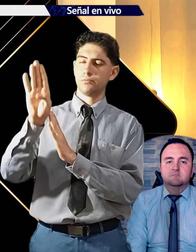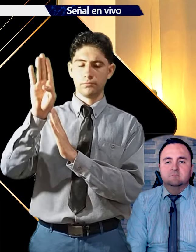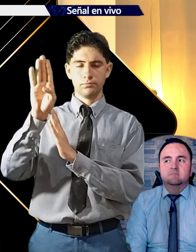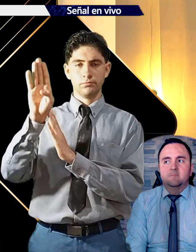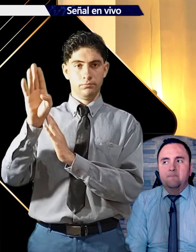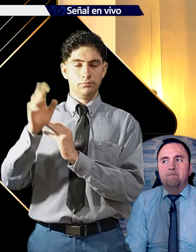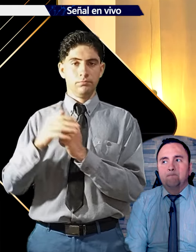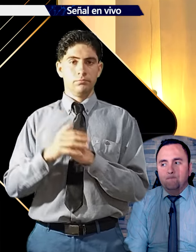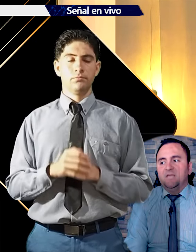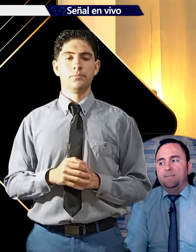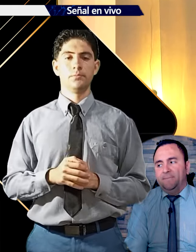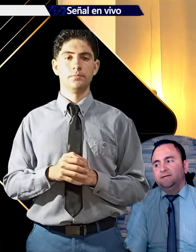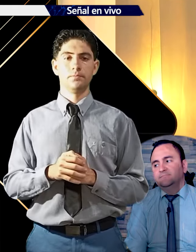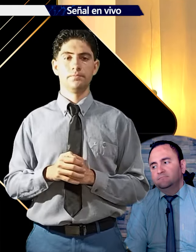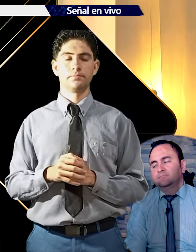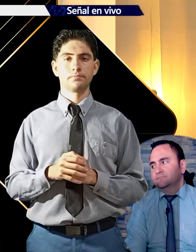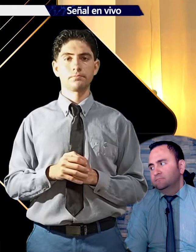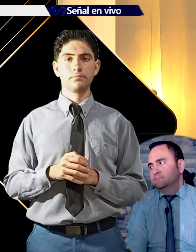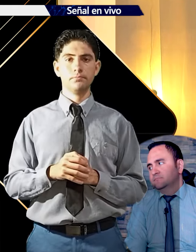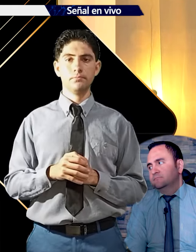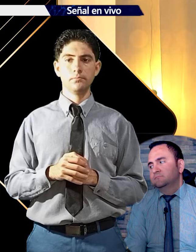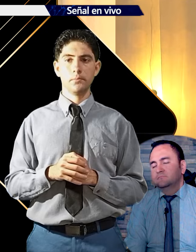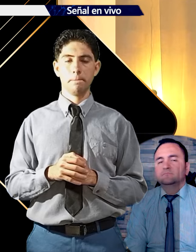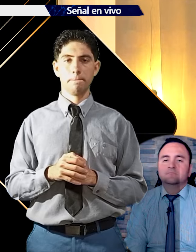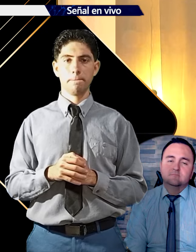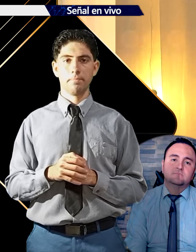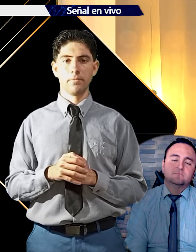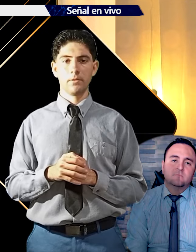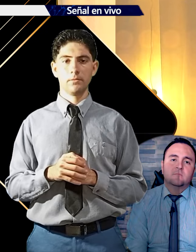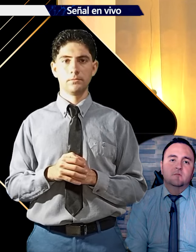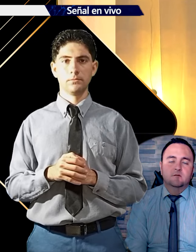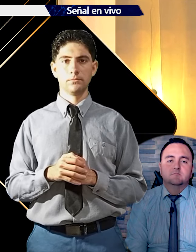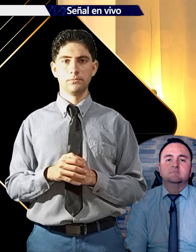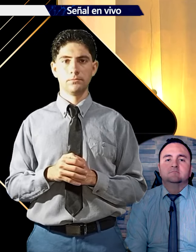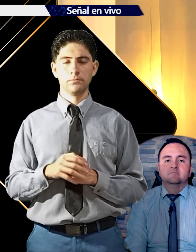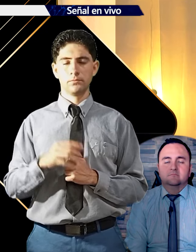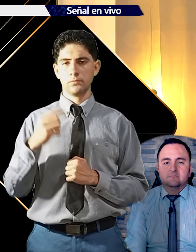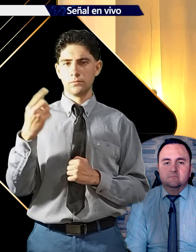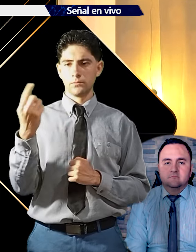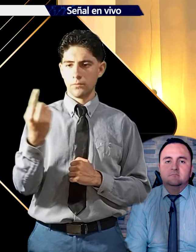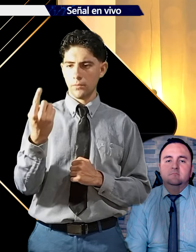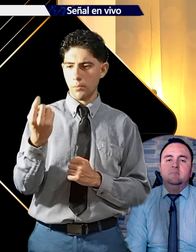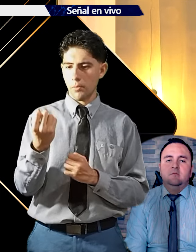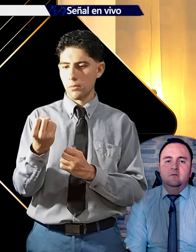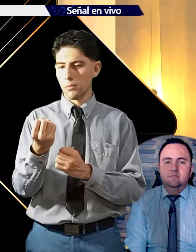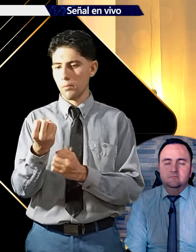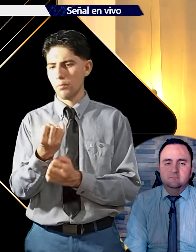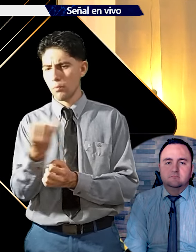crezca más, no solamente en número, sino también